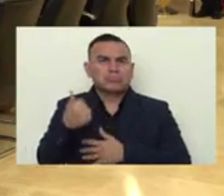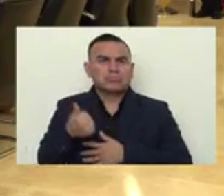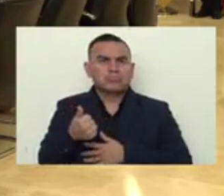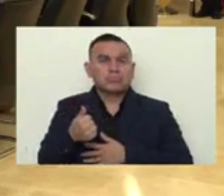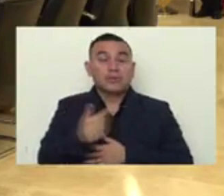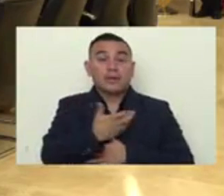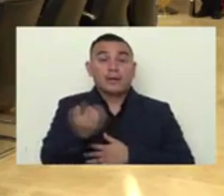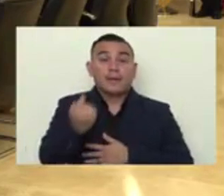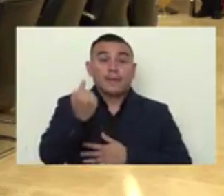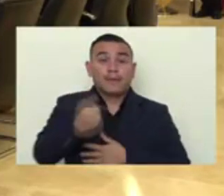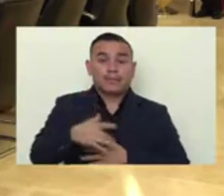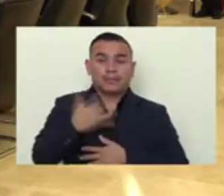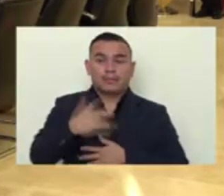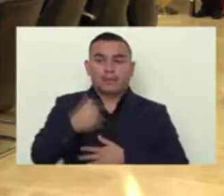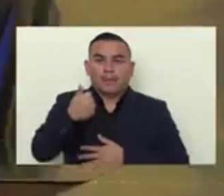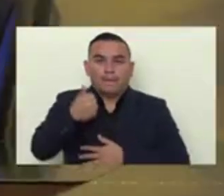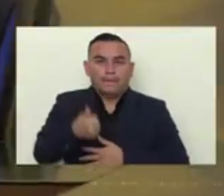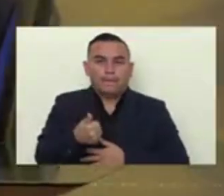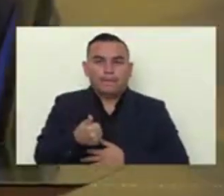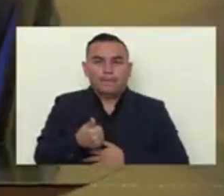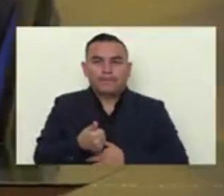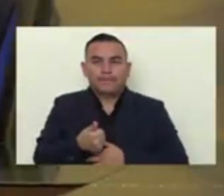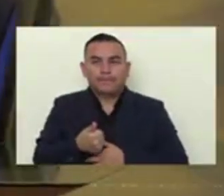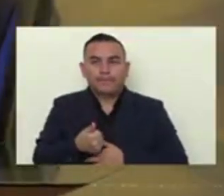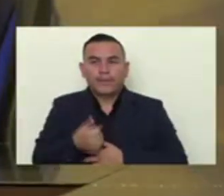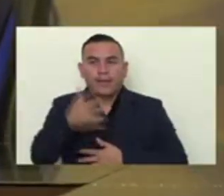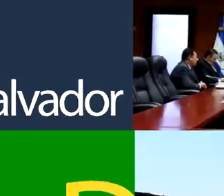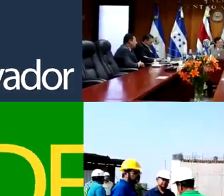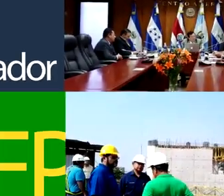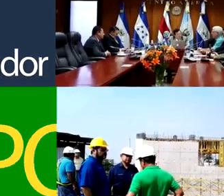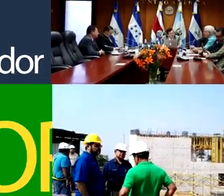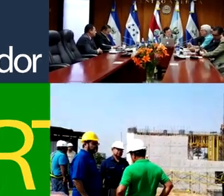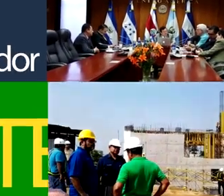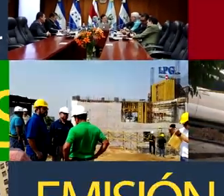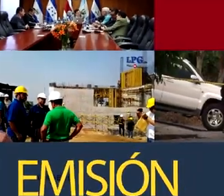Latina, solo después de Venezuela y superando a Argentina.